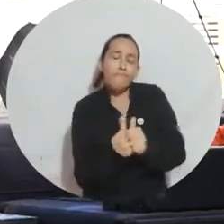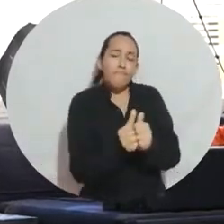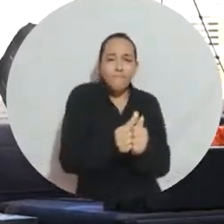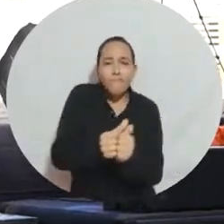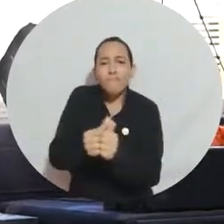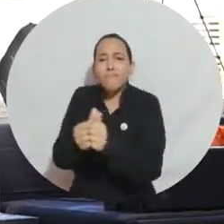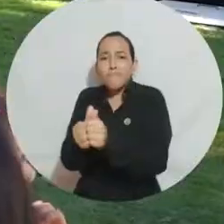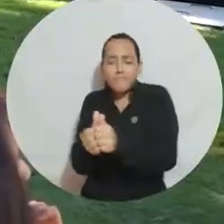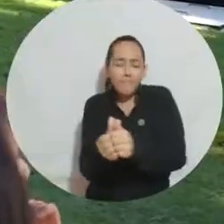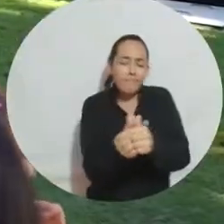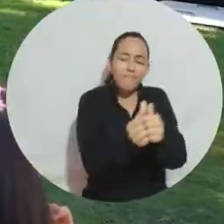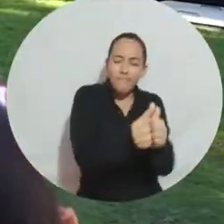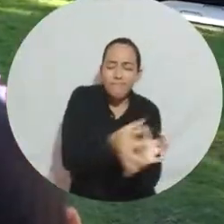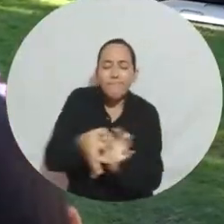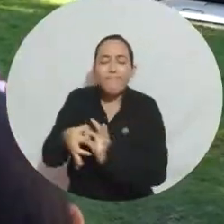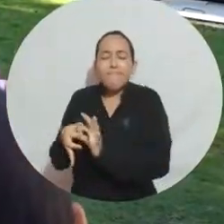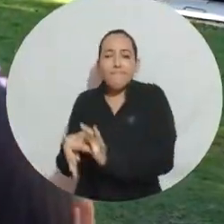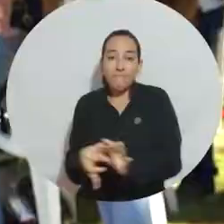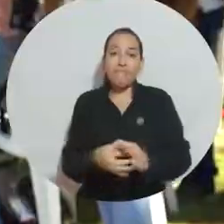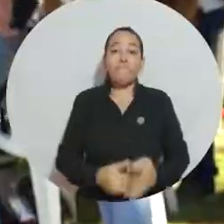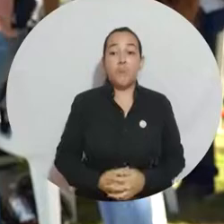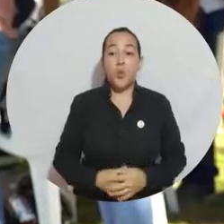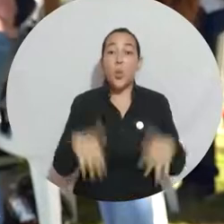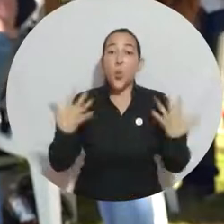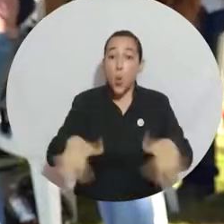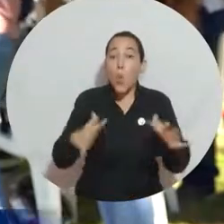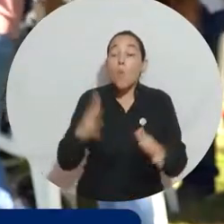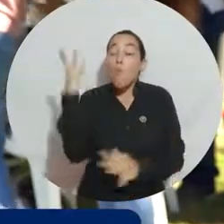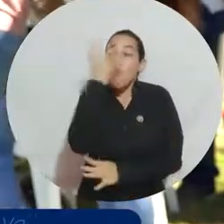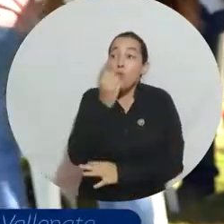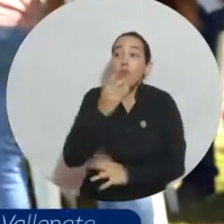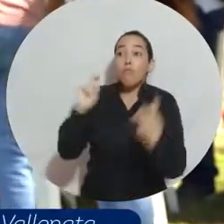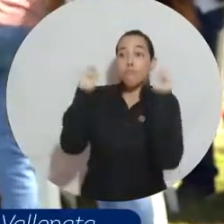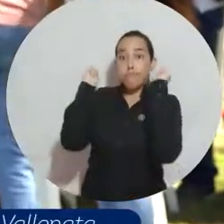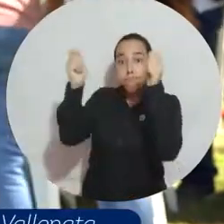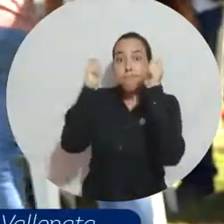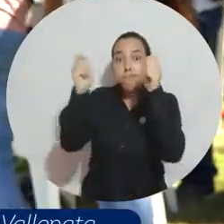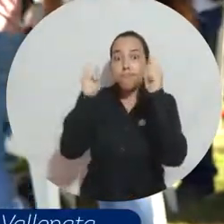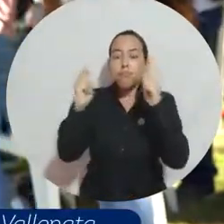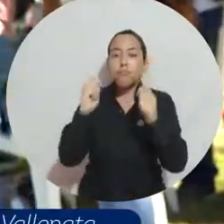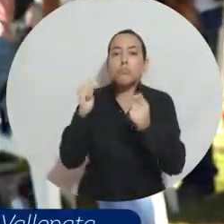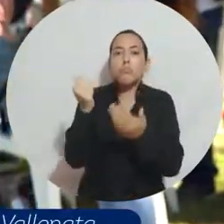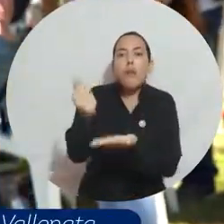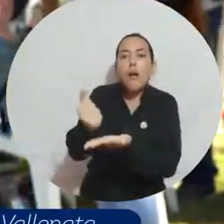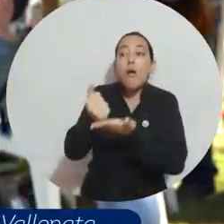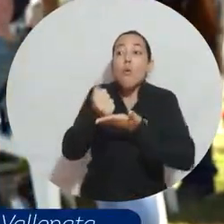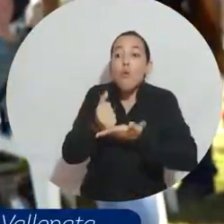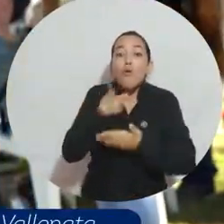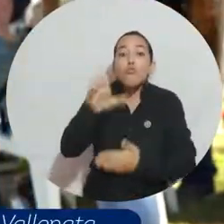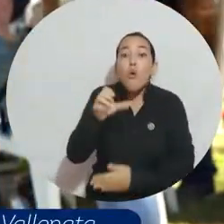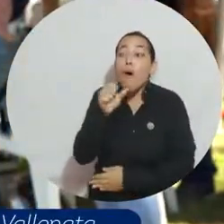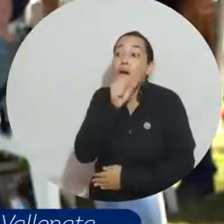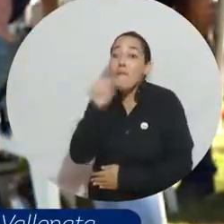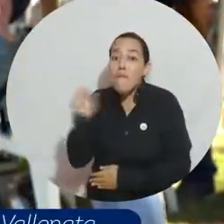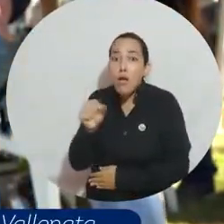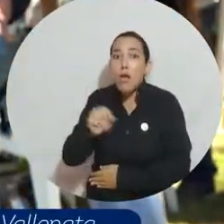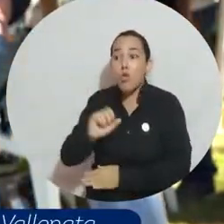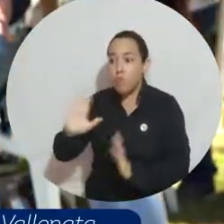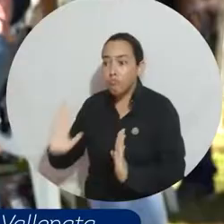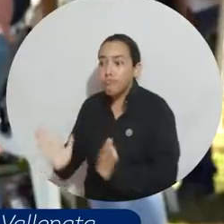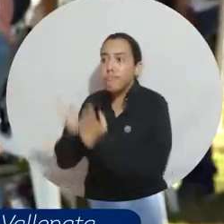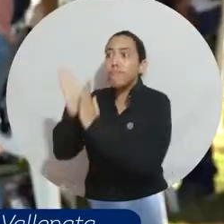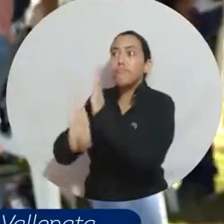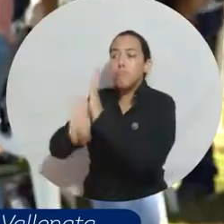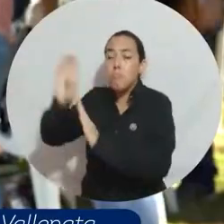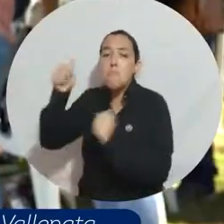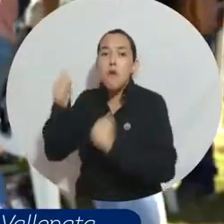ha sido una muy buena campaña muy bonita ya que ayuda a que nos abuelitos tengan un mejor futuro pueden tener